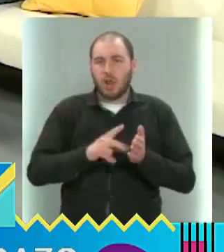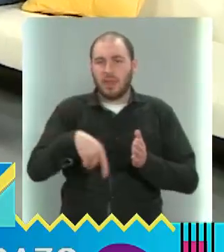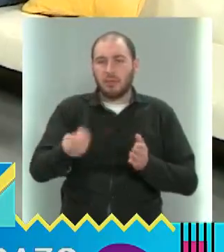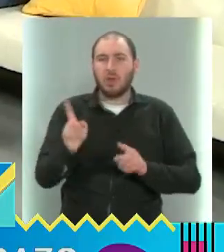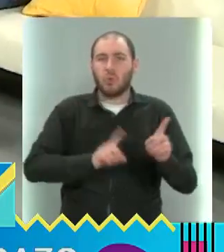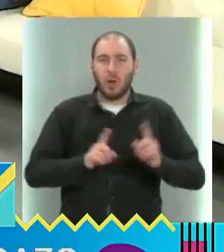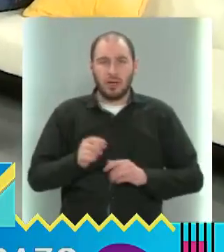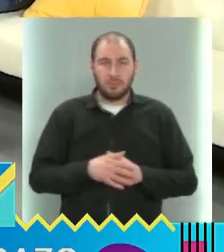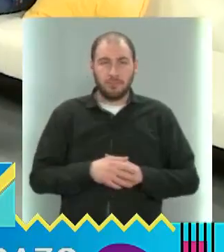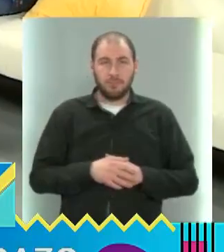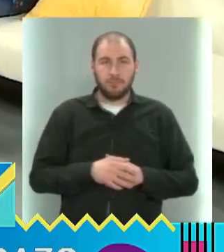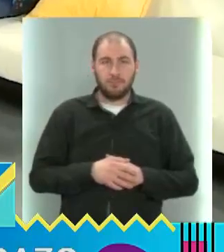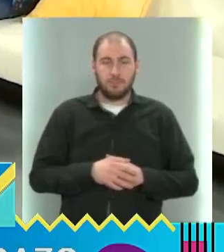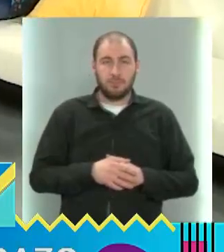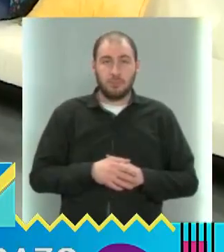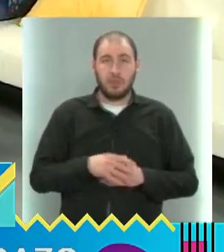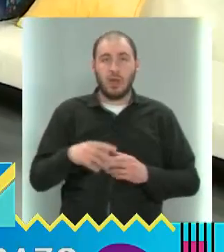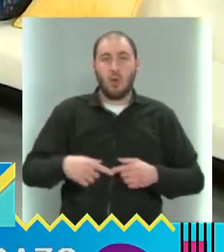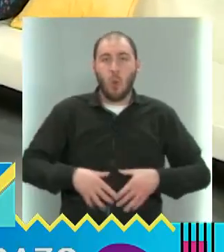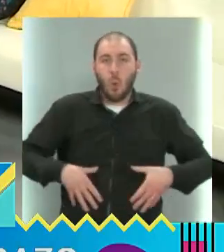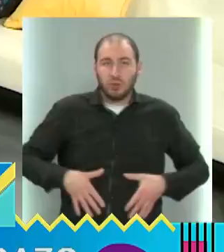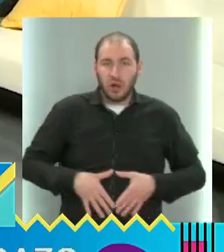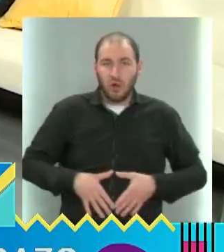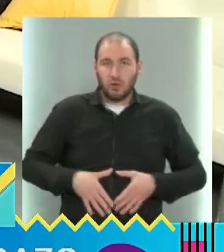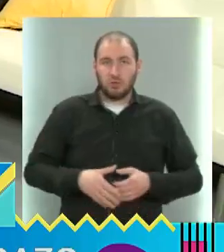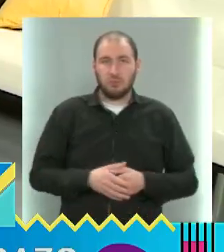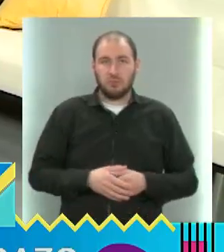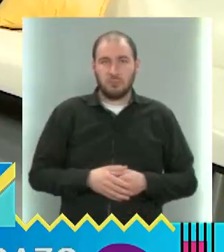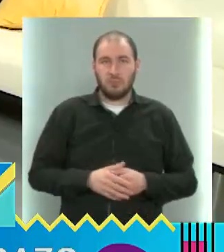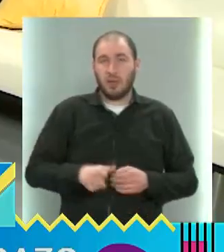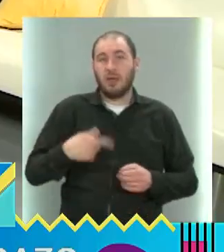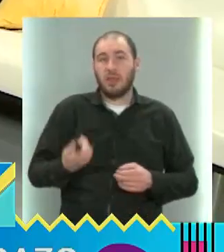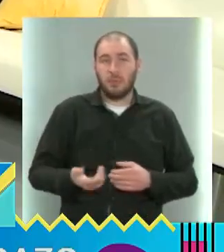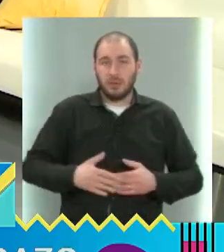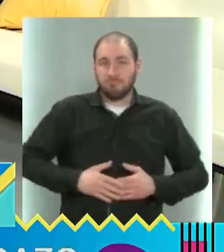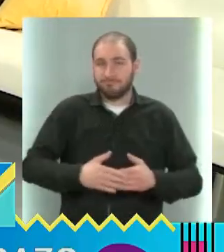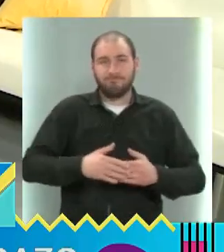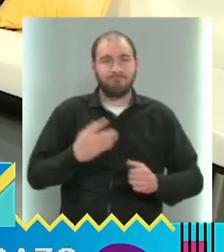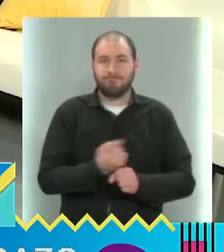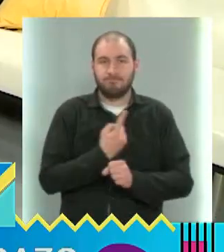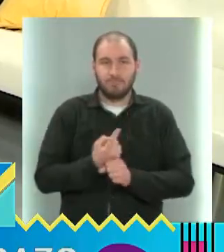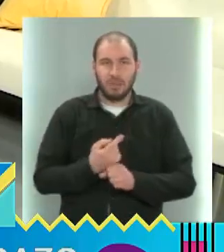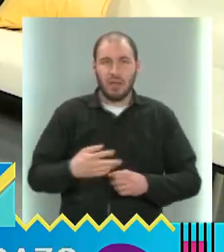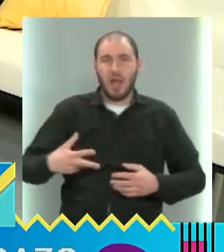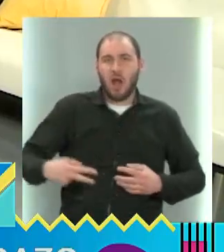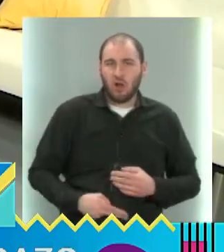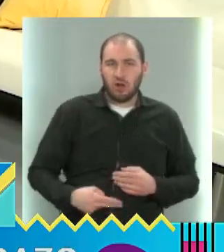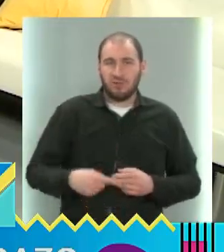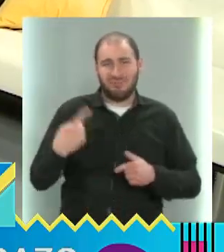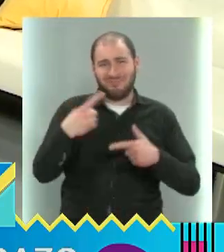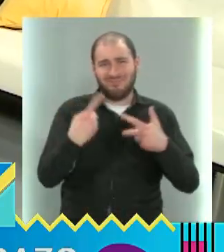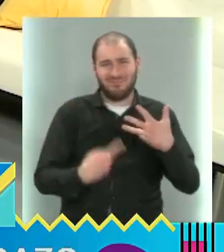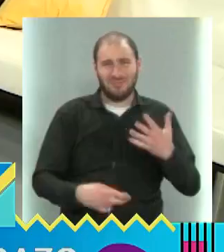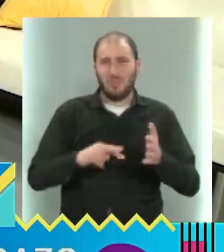que puede quedar, ¿no? Desde, bueno, un útero que ya después no va a poder volver a gestar, amputaciones y miles de